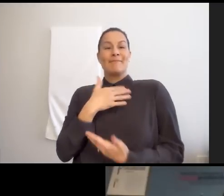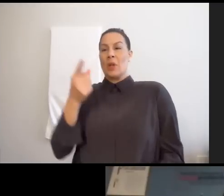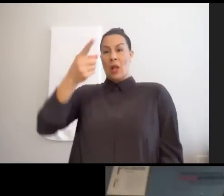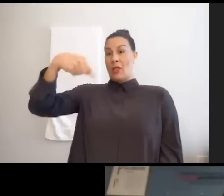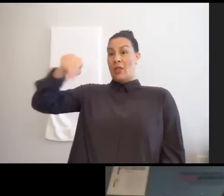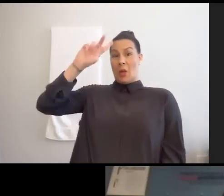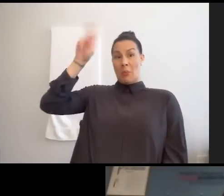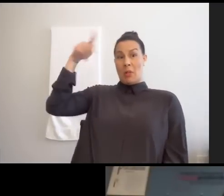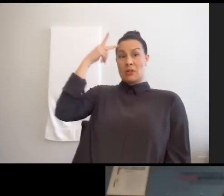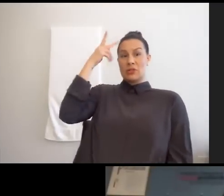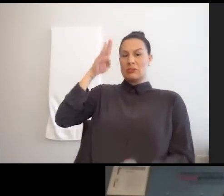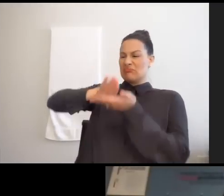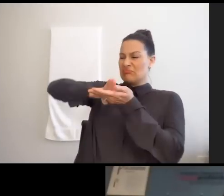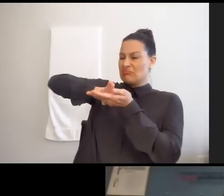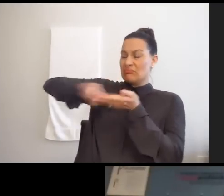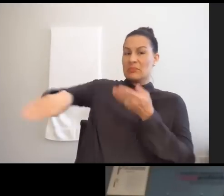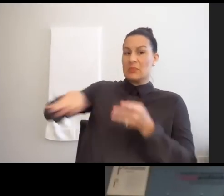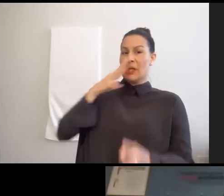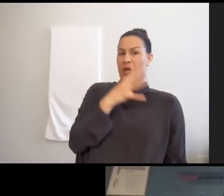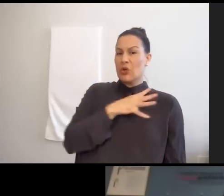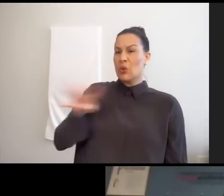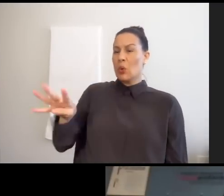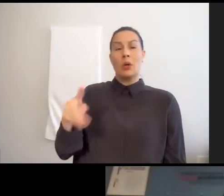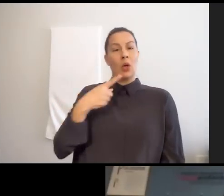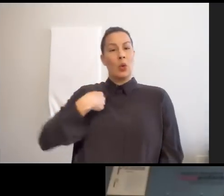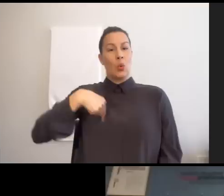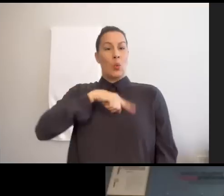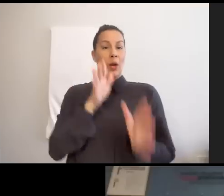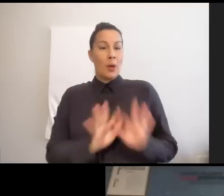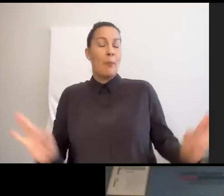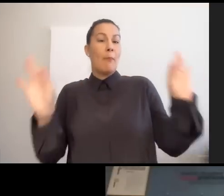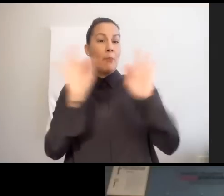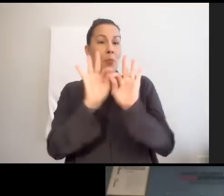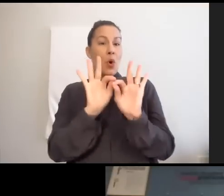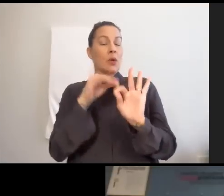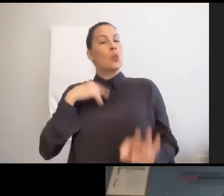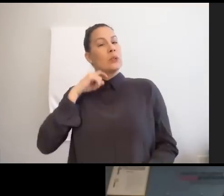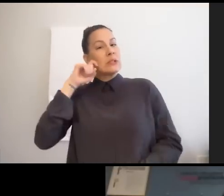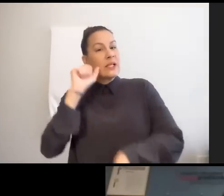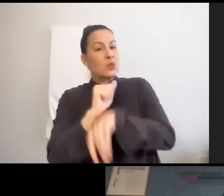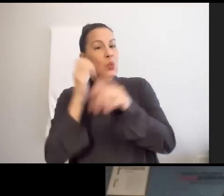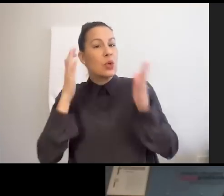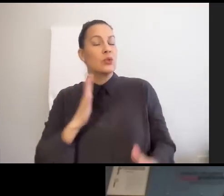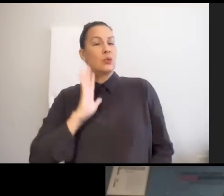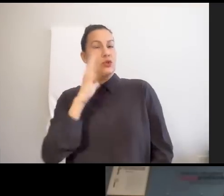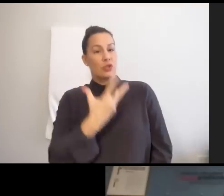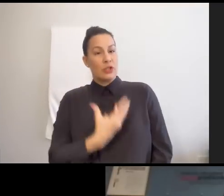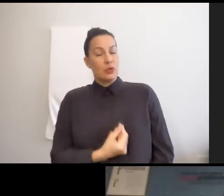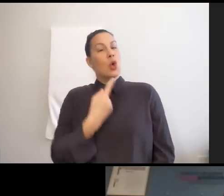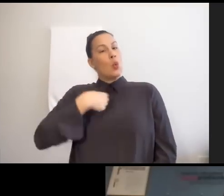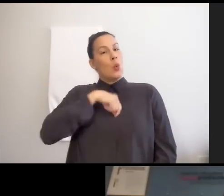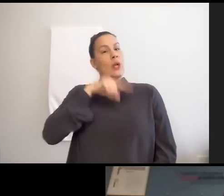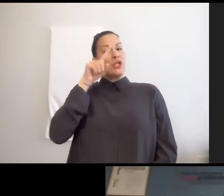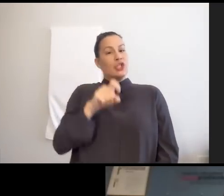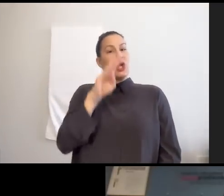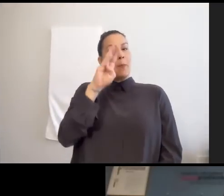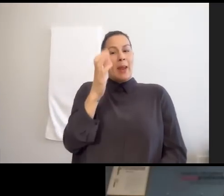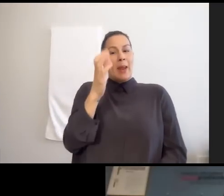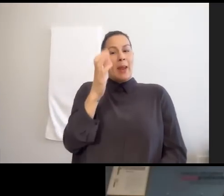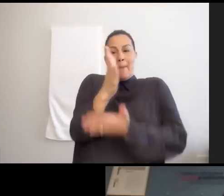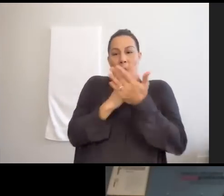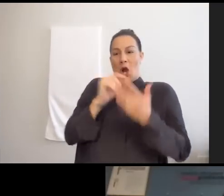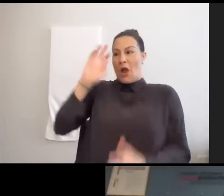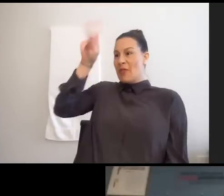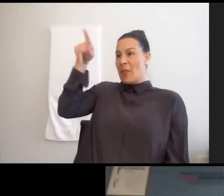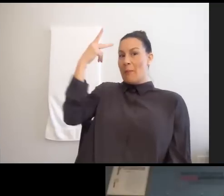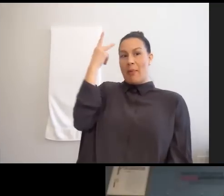though we didn't exist. We count, we are sex workers, we are transgender people. We should be part of the political agenda, and we will not be silent. We will